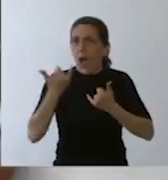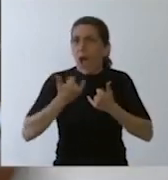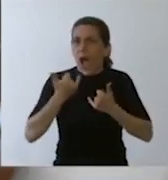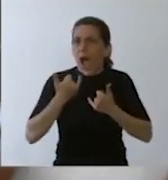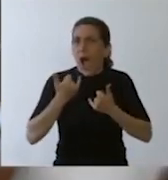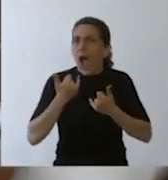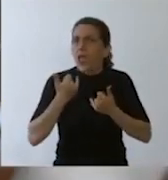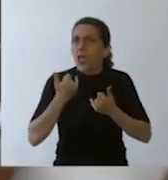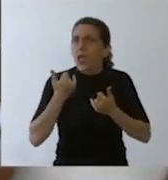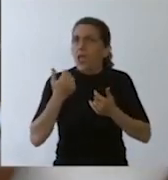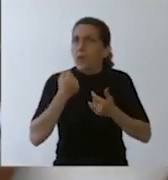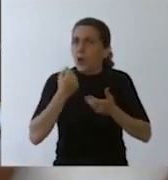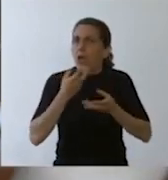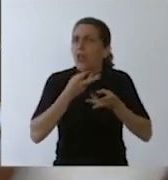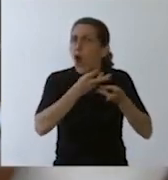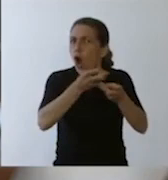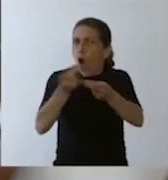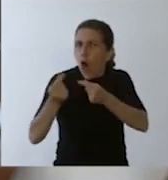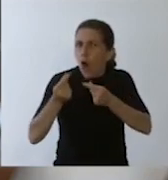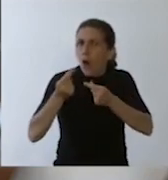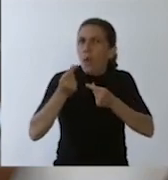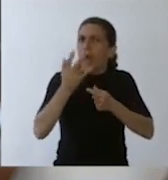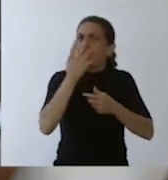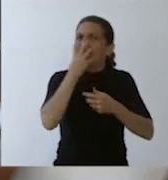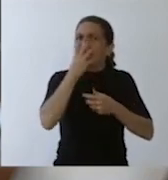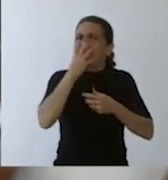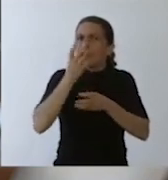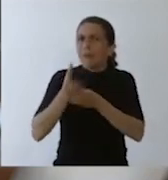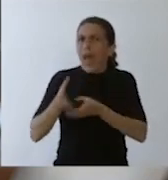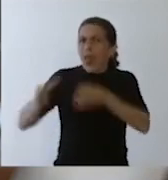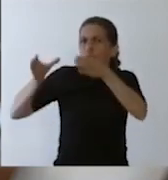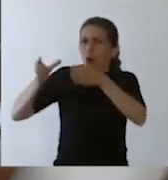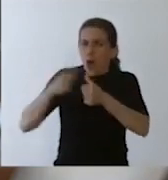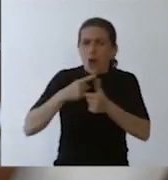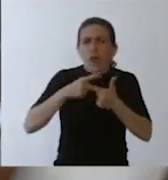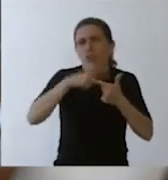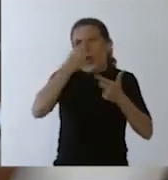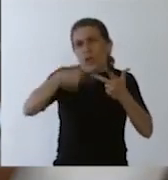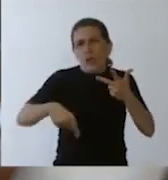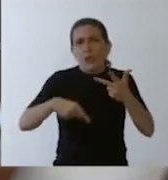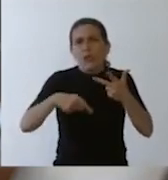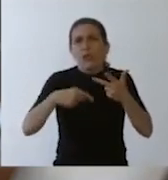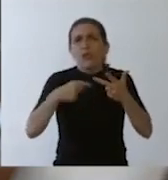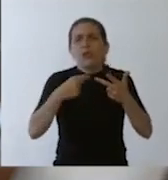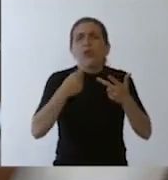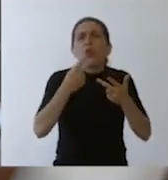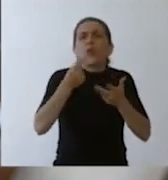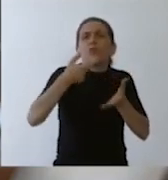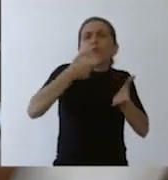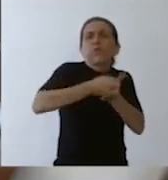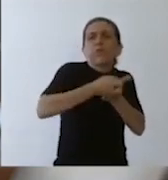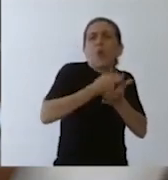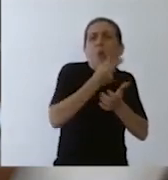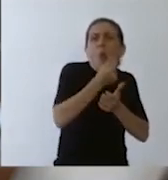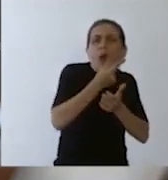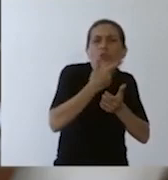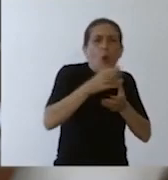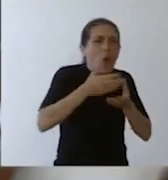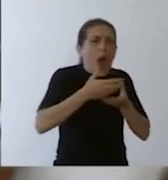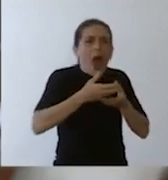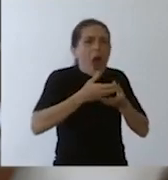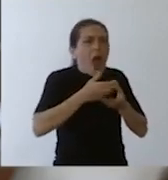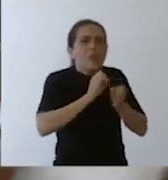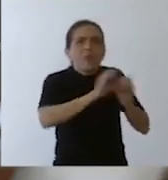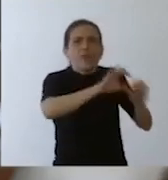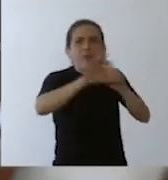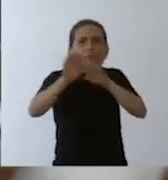adquisición importante de respiradores y de otros elementos. Quería saber de cuánto es la inversión, cómo se va a distribuir, si se va a distribuir con